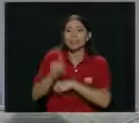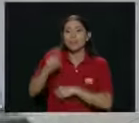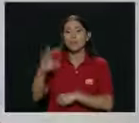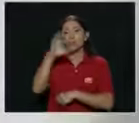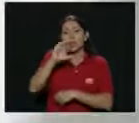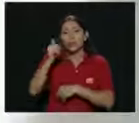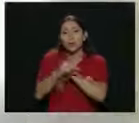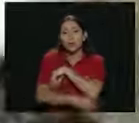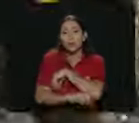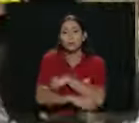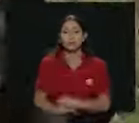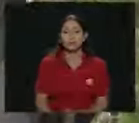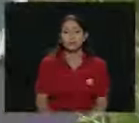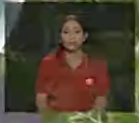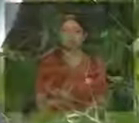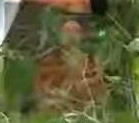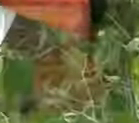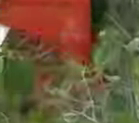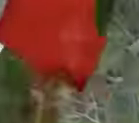destinos.